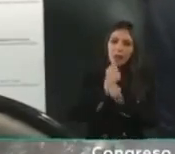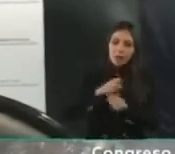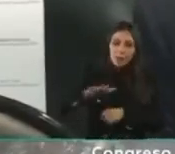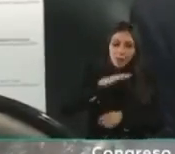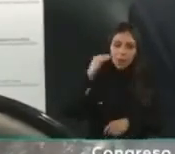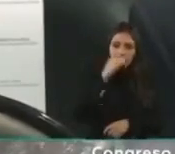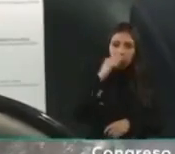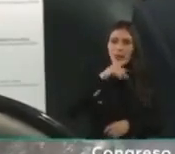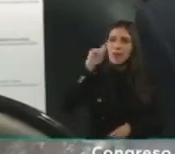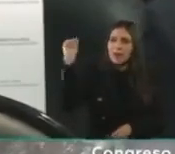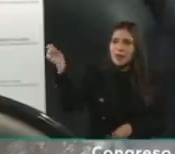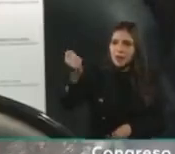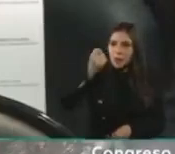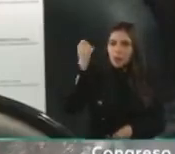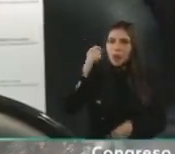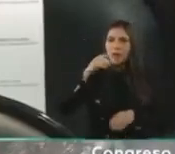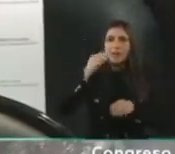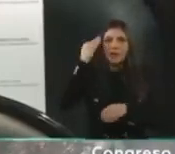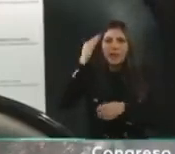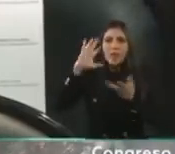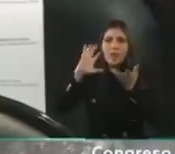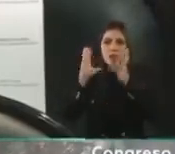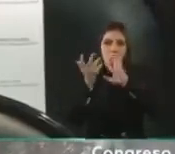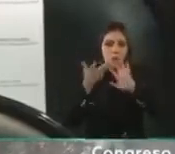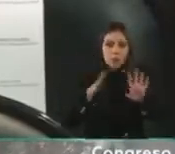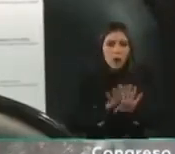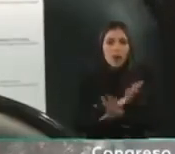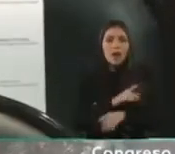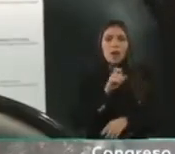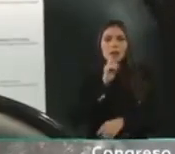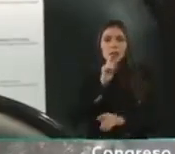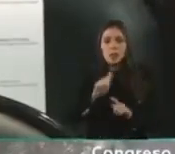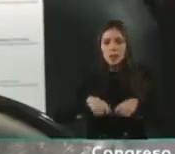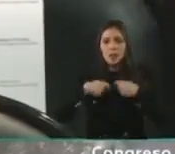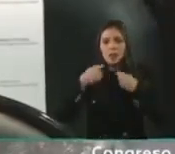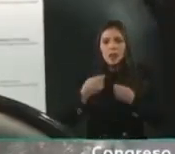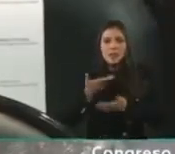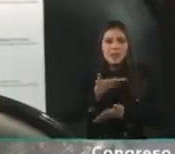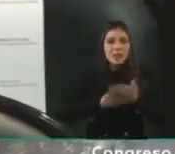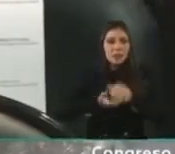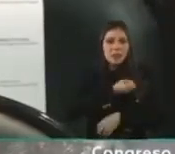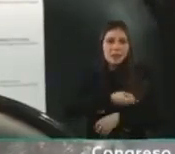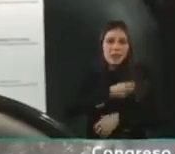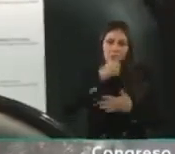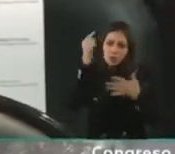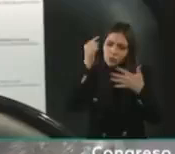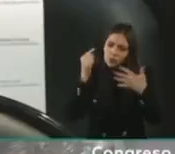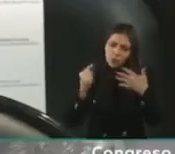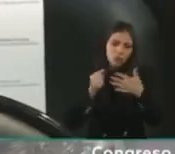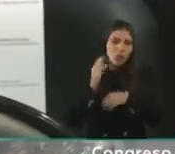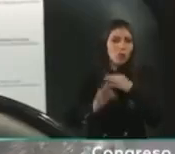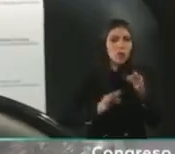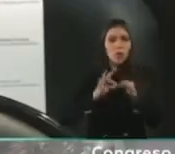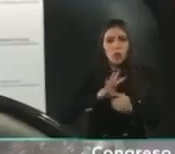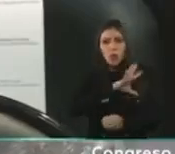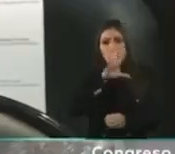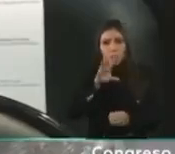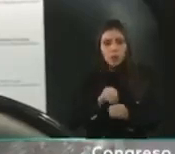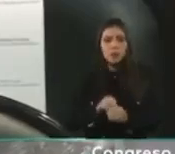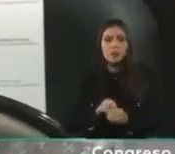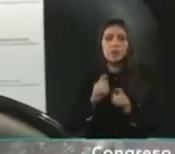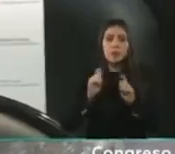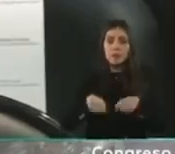tecnologías, garantizar acceso a los servicios de salud universal, fomentar la igualdad de oportunidades